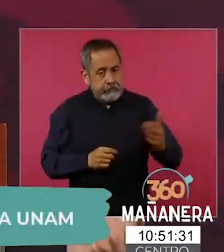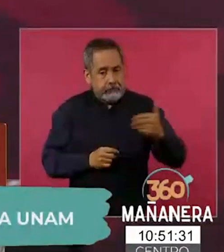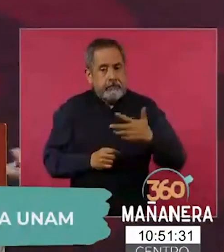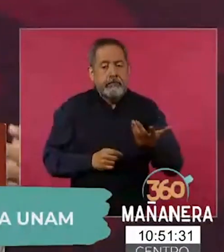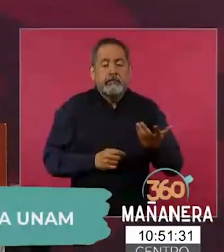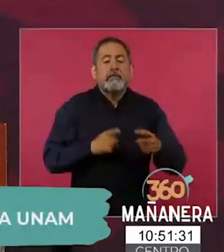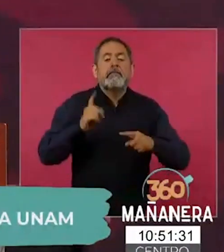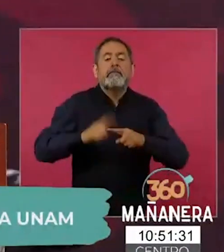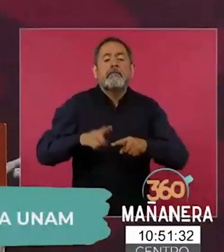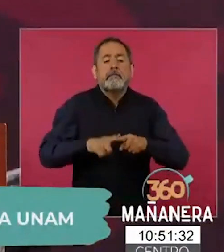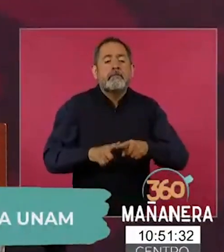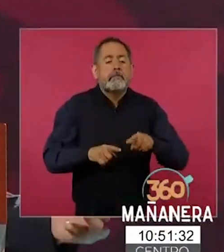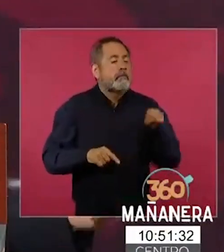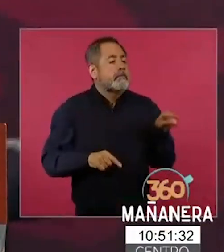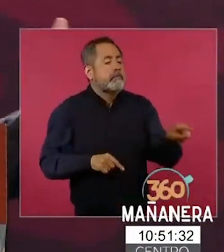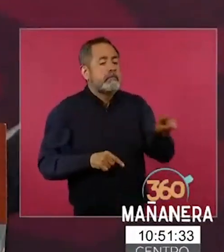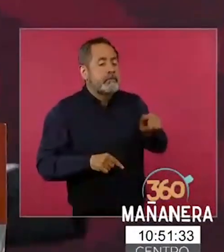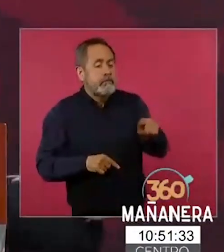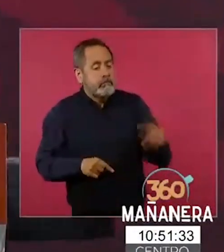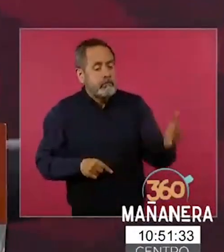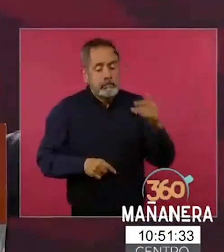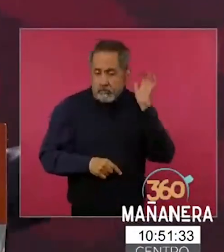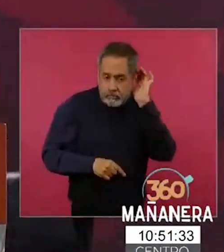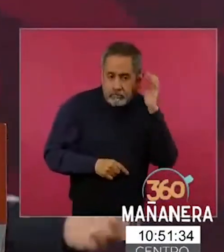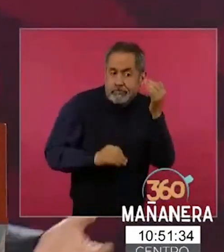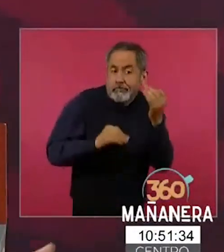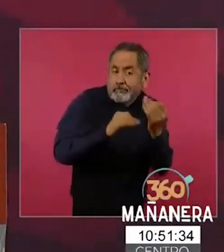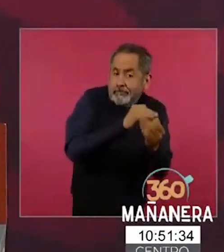¿sí?, escuchen a todos,